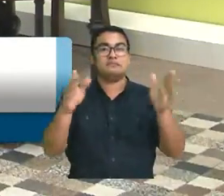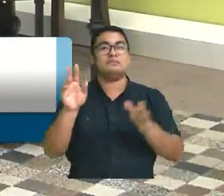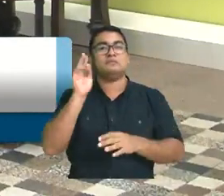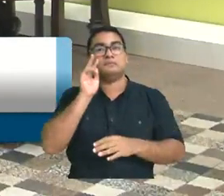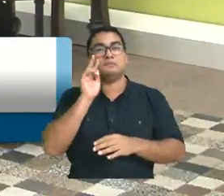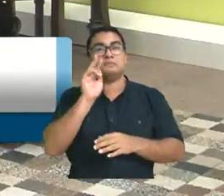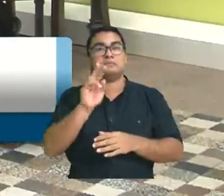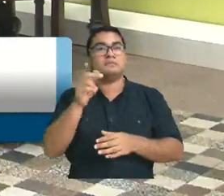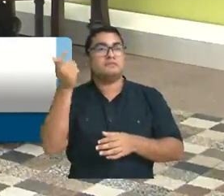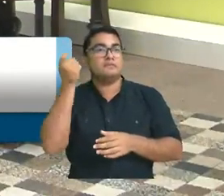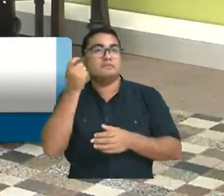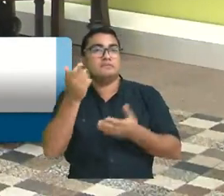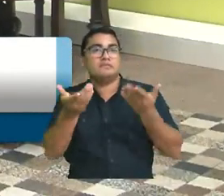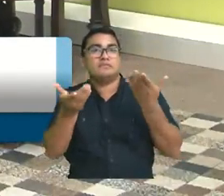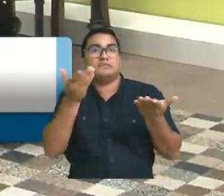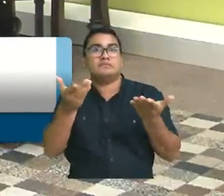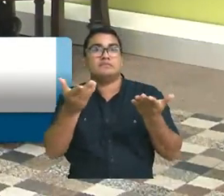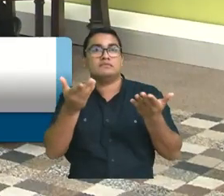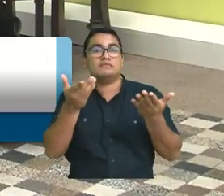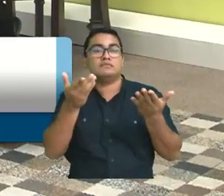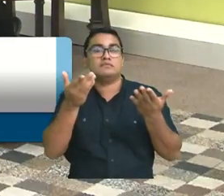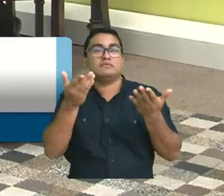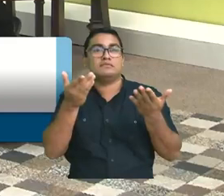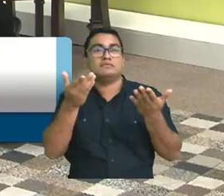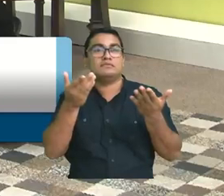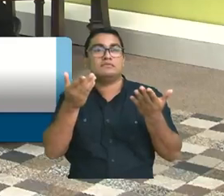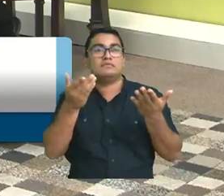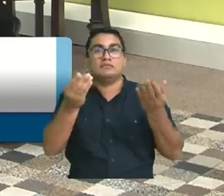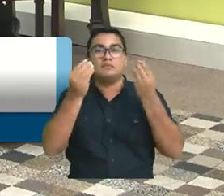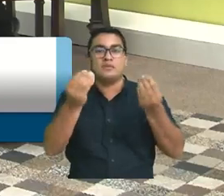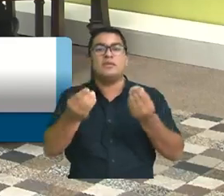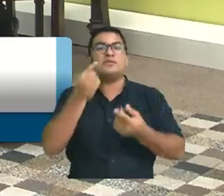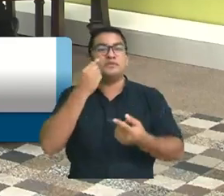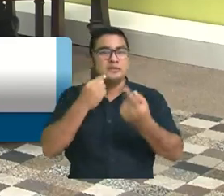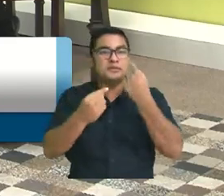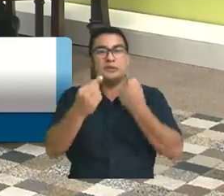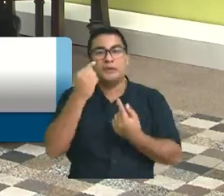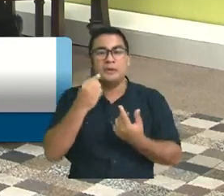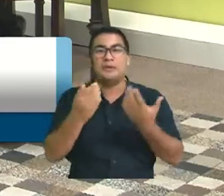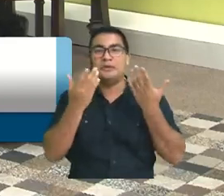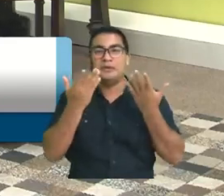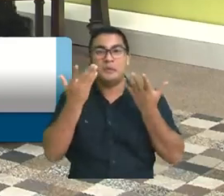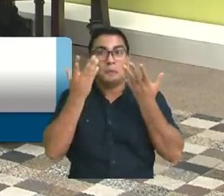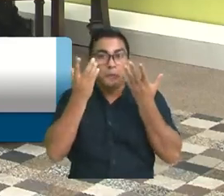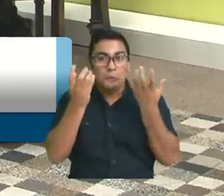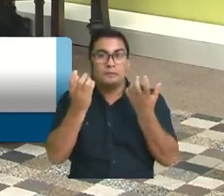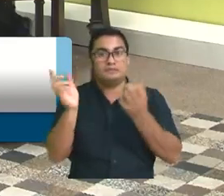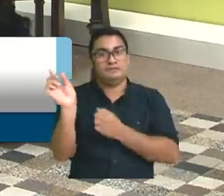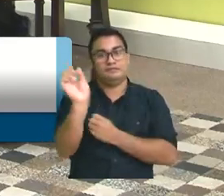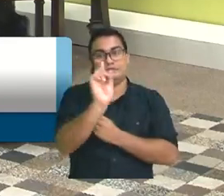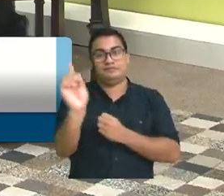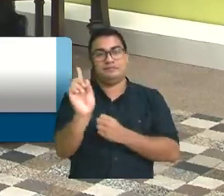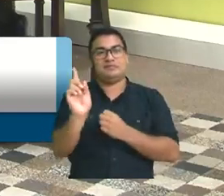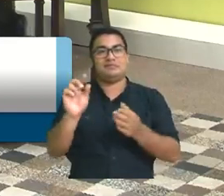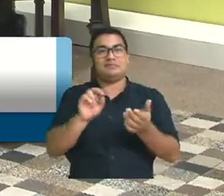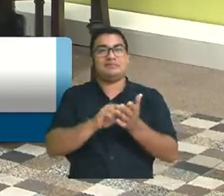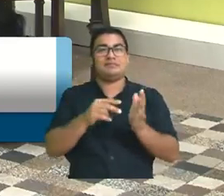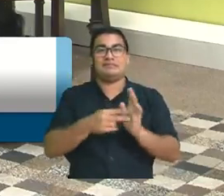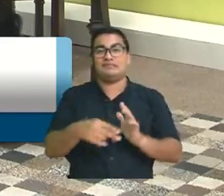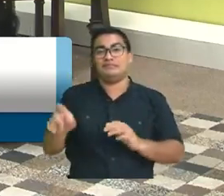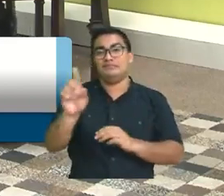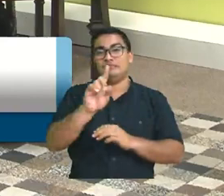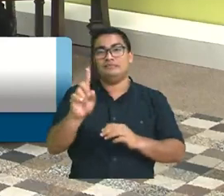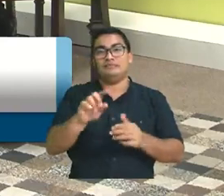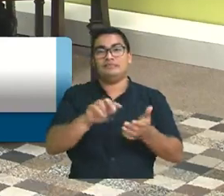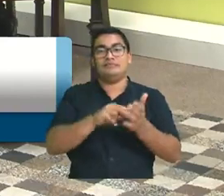puede pensar que se le disminuyó la lágrima porque mucho llora. Nada tiene que ver con eso. No. Descartado, o sea, completamente. No es